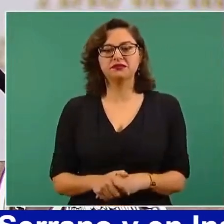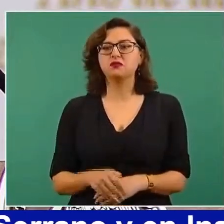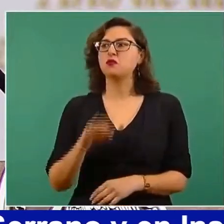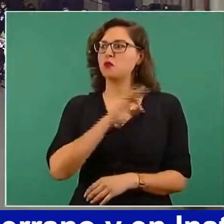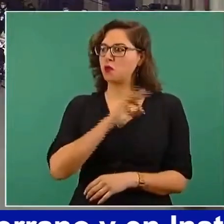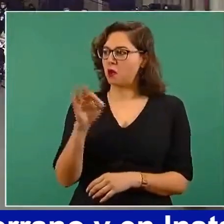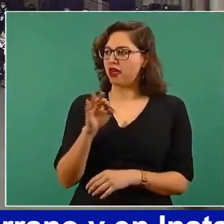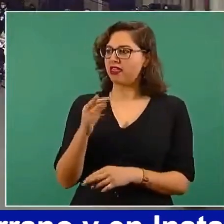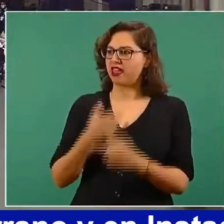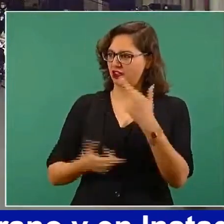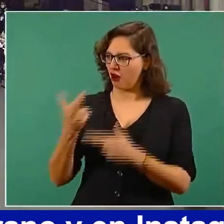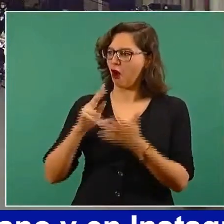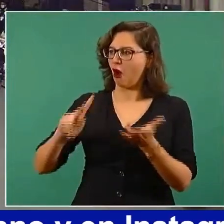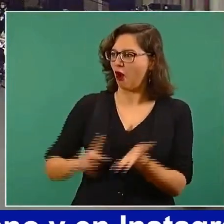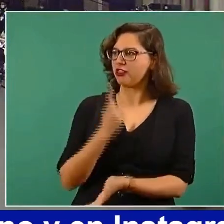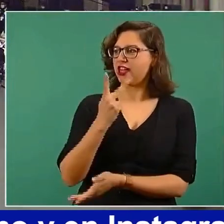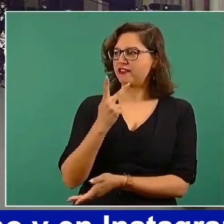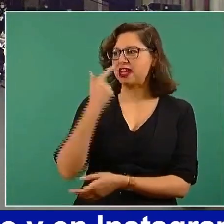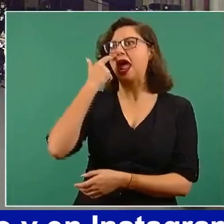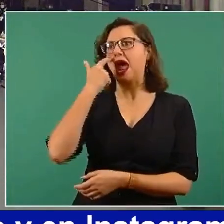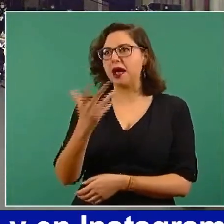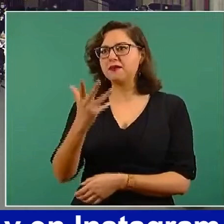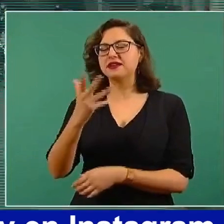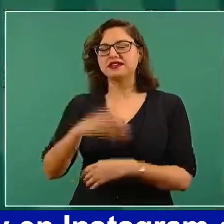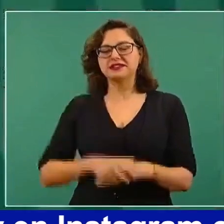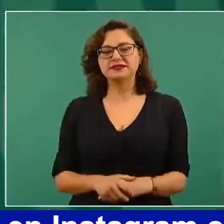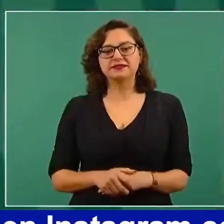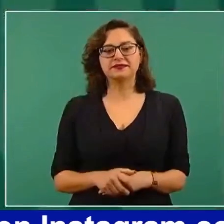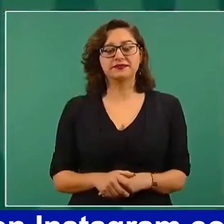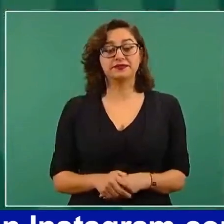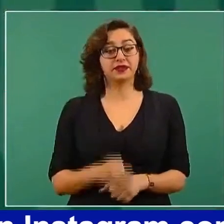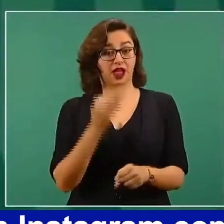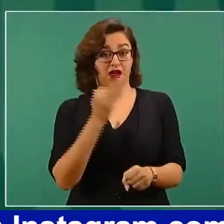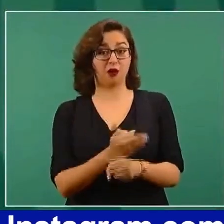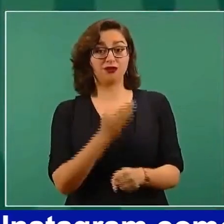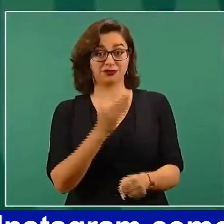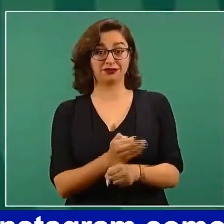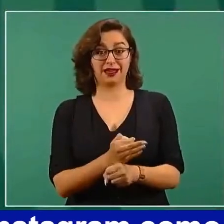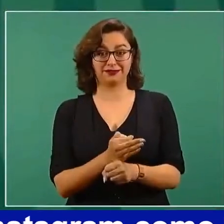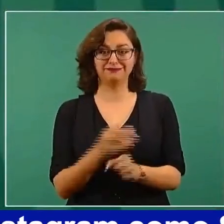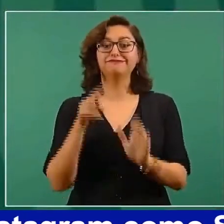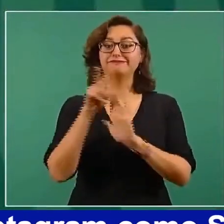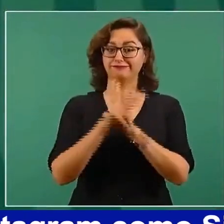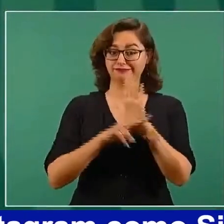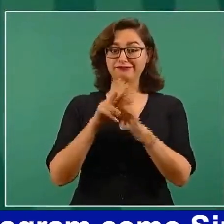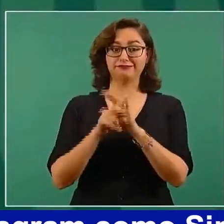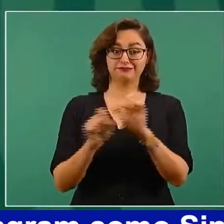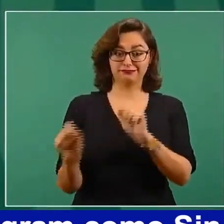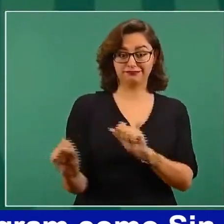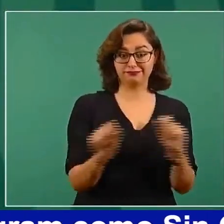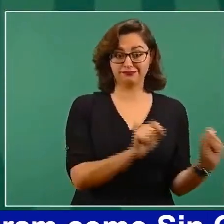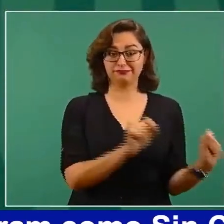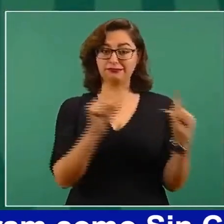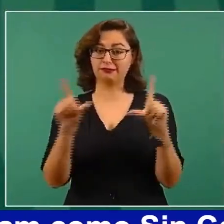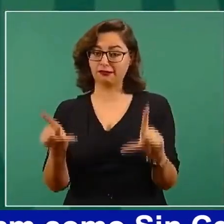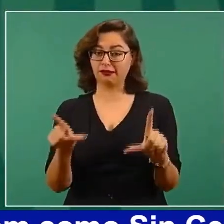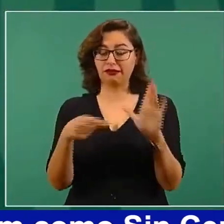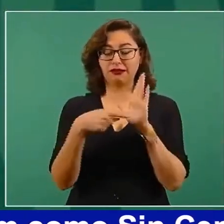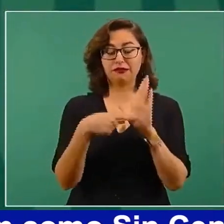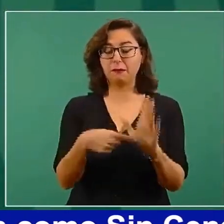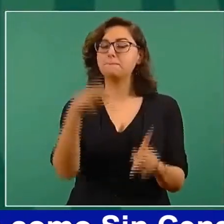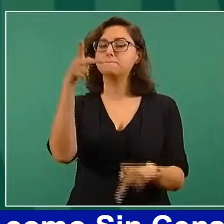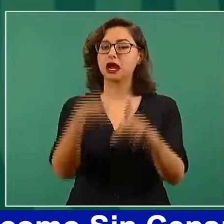regresar? Vamos a ver en este momento un fragmento de esa transmisión que duró 40